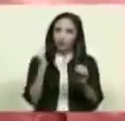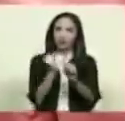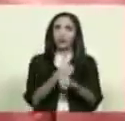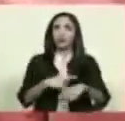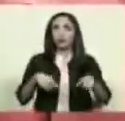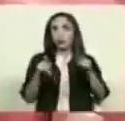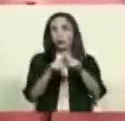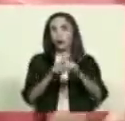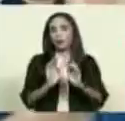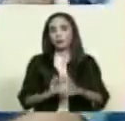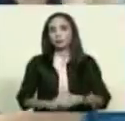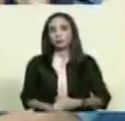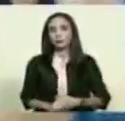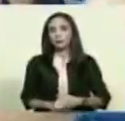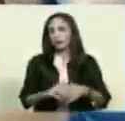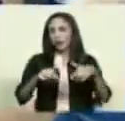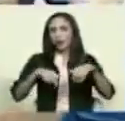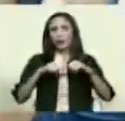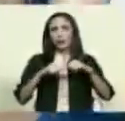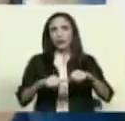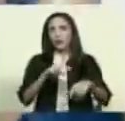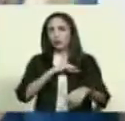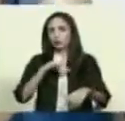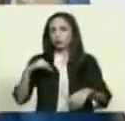Y siempre nos tendrá aquí.